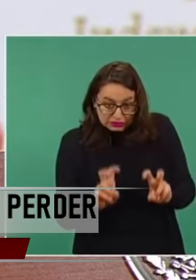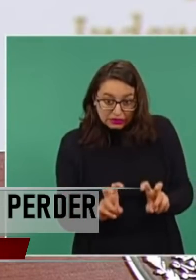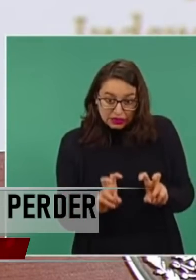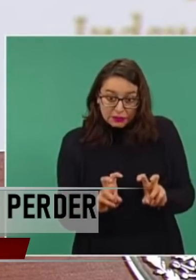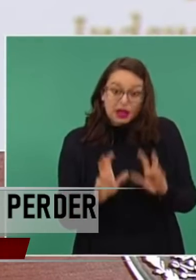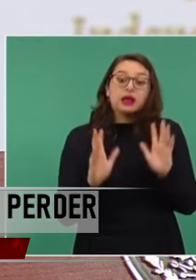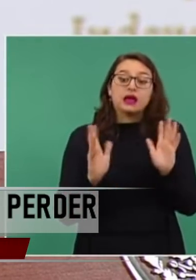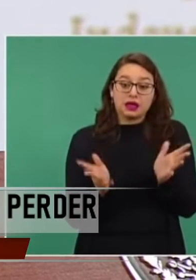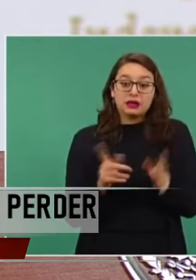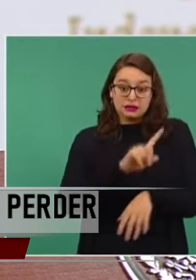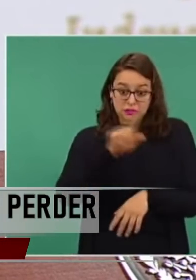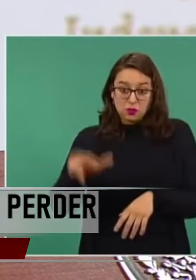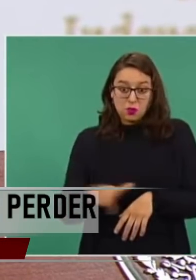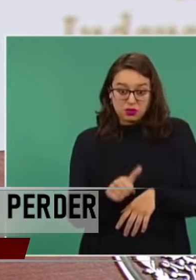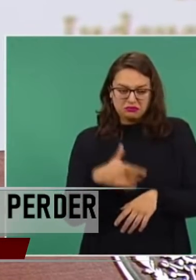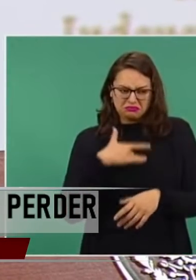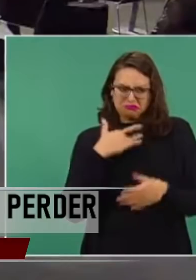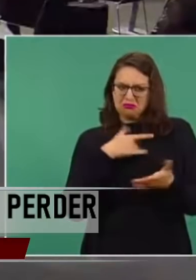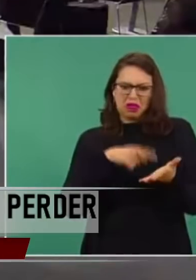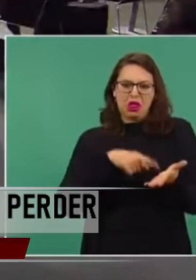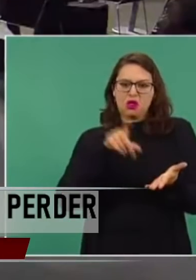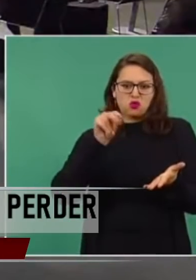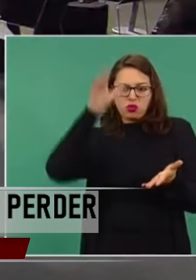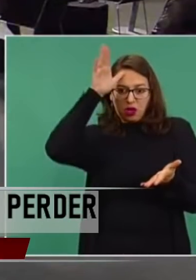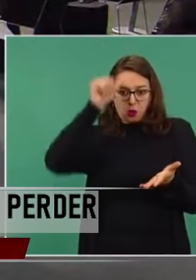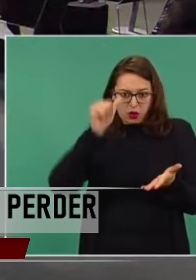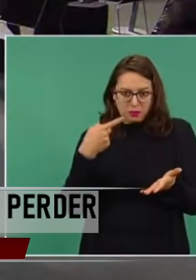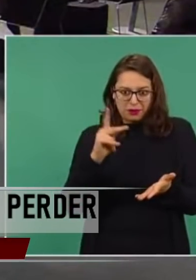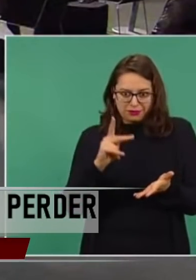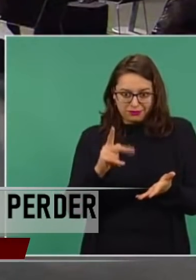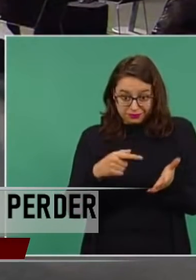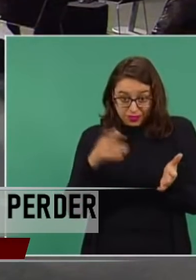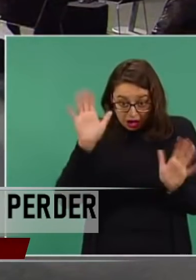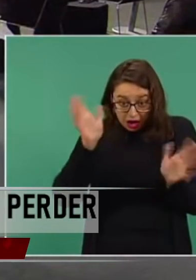lo cuestionan si no están de acuerdo claro presidente